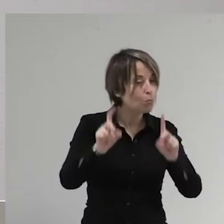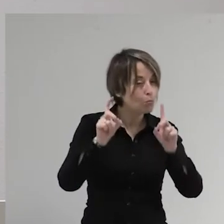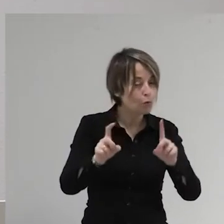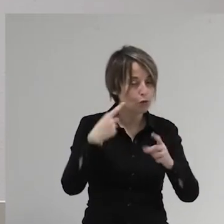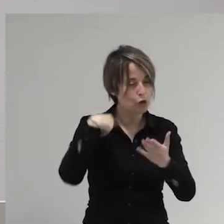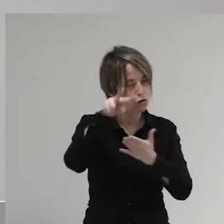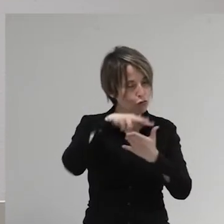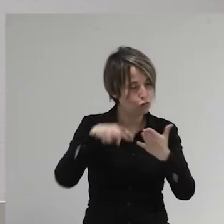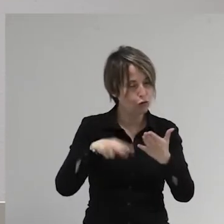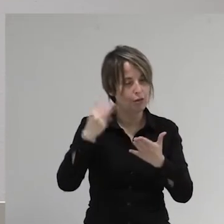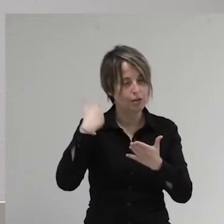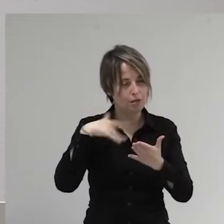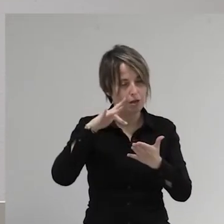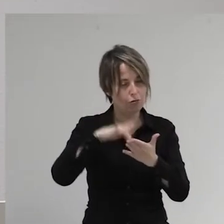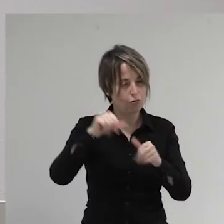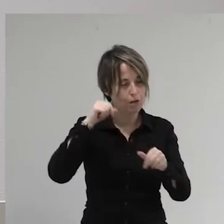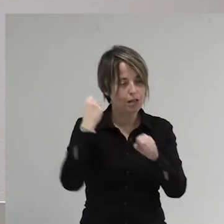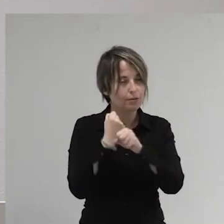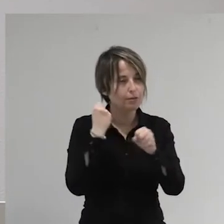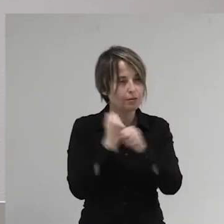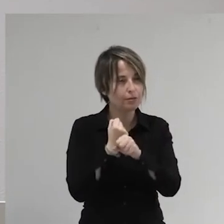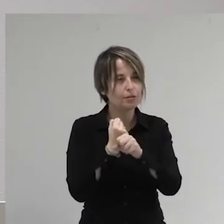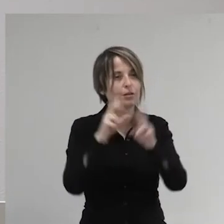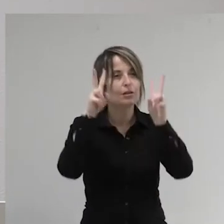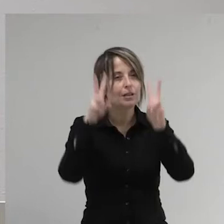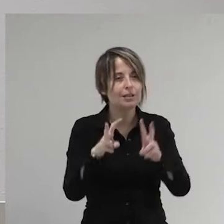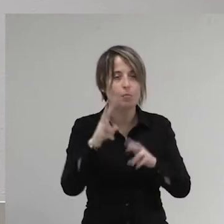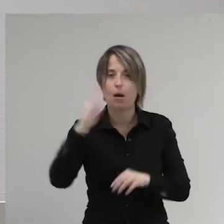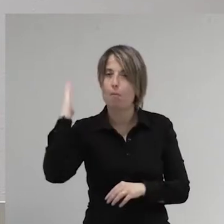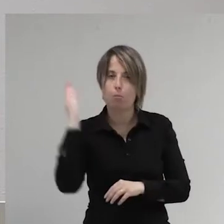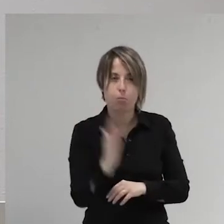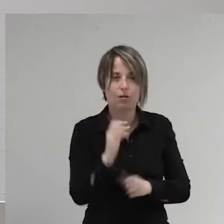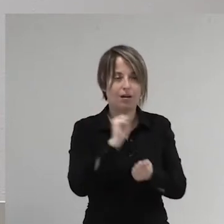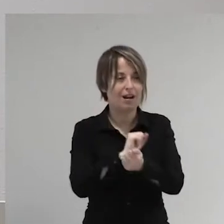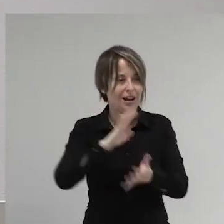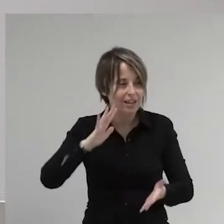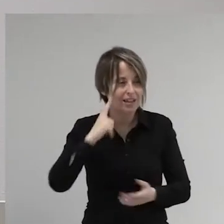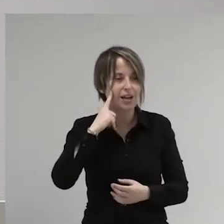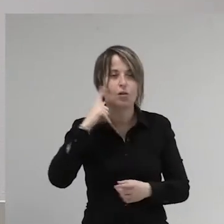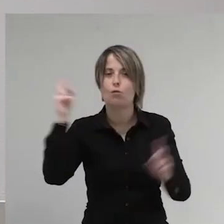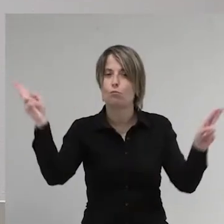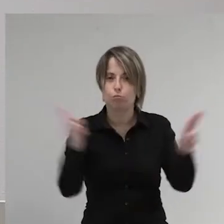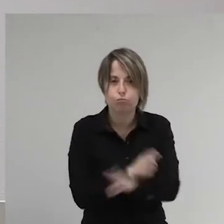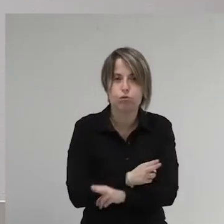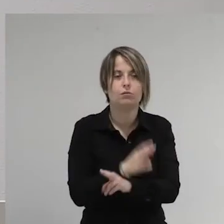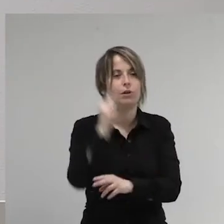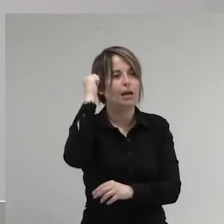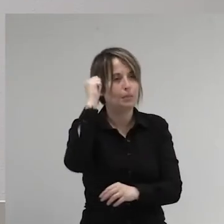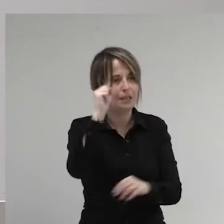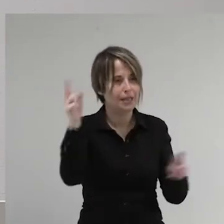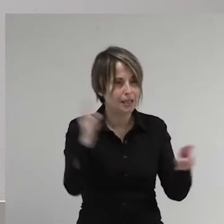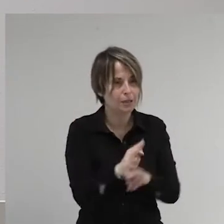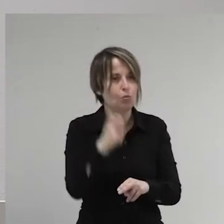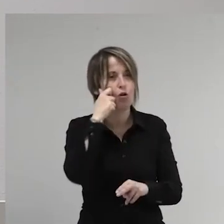leo, que ella trabaja sobre todo lo que es abolicionismo carcelario, abolicionismo del capitalismo racial, o sea, del capitalismo